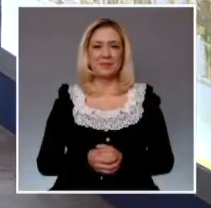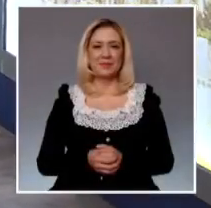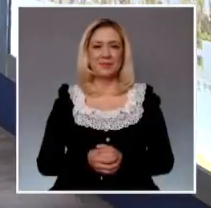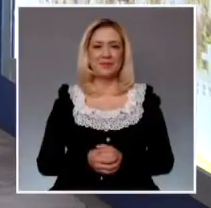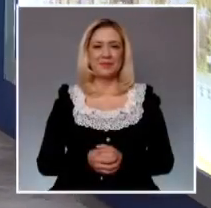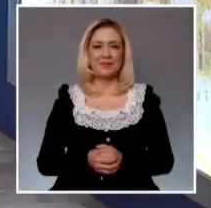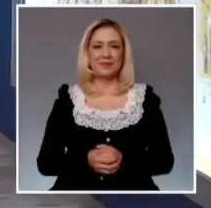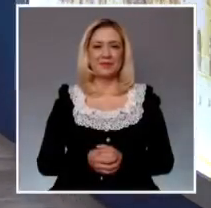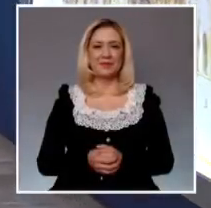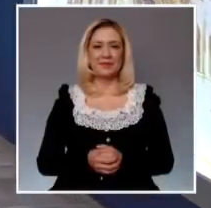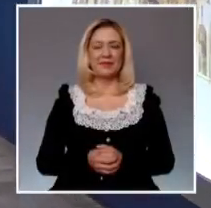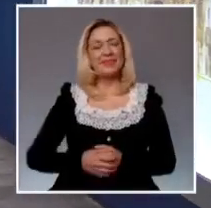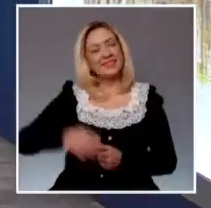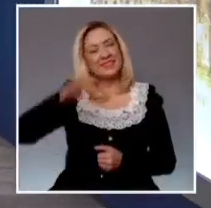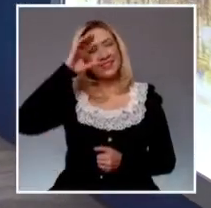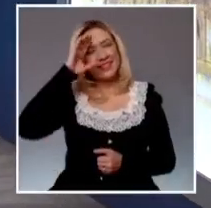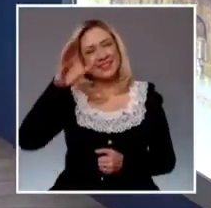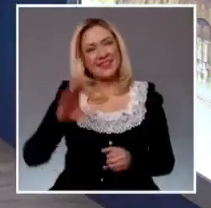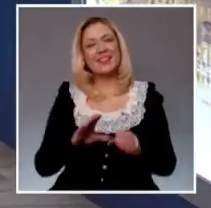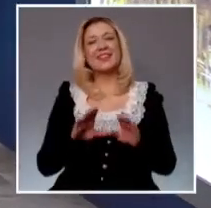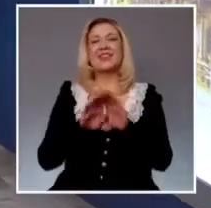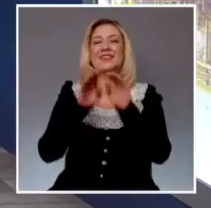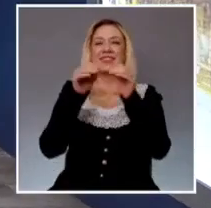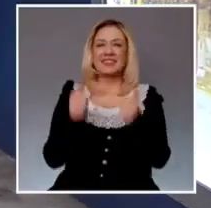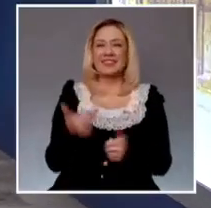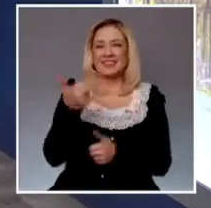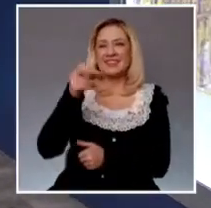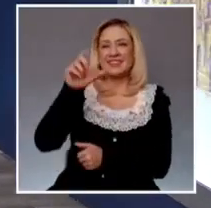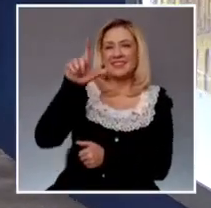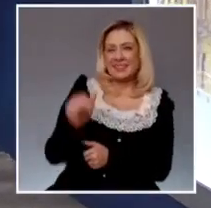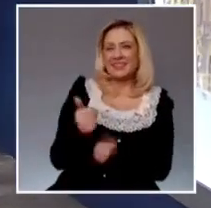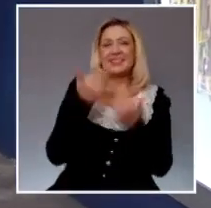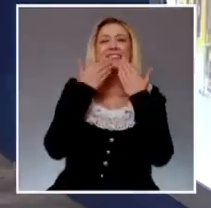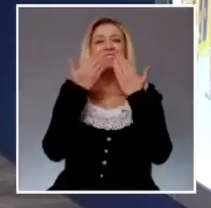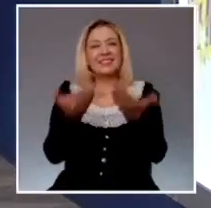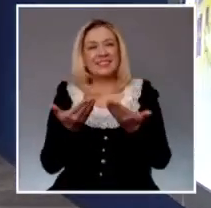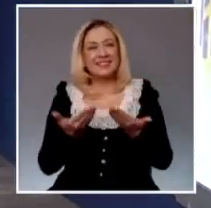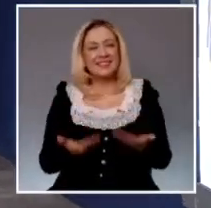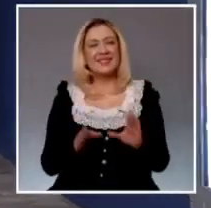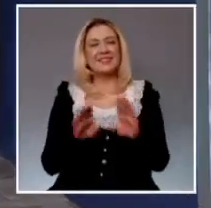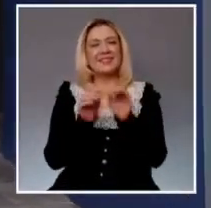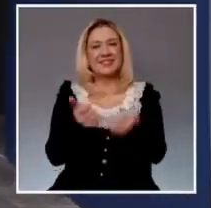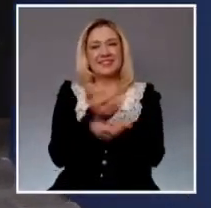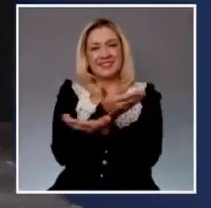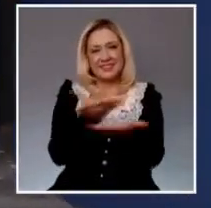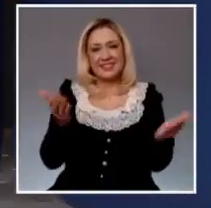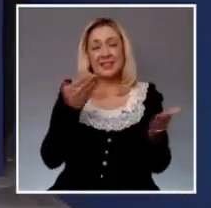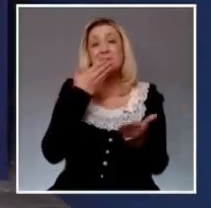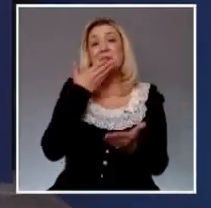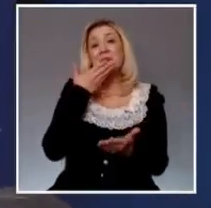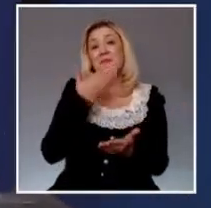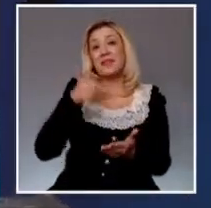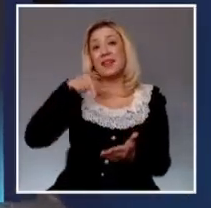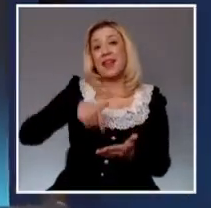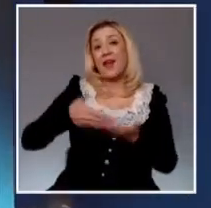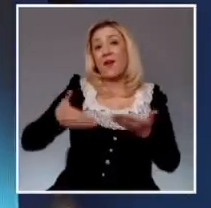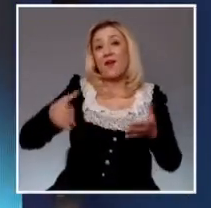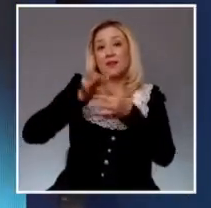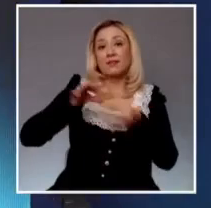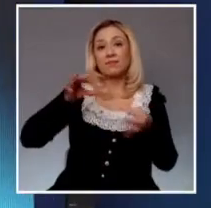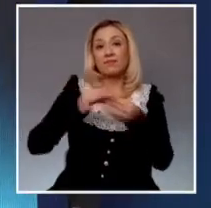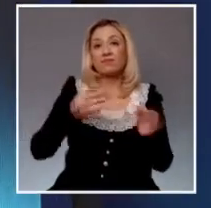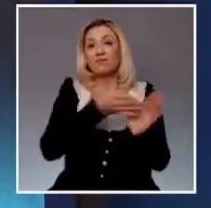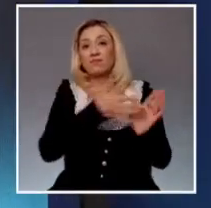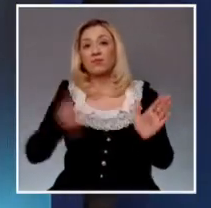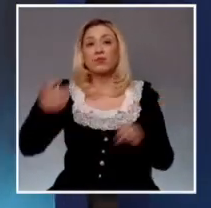Hola, ¿qué tal? Qué gusto saludarle. Le damos la más cordial bienvenida a este semanario judicial, el resumen de lo más destacado que transcurrió esta semana en el